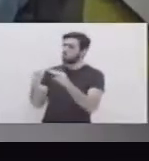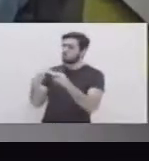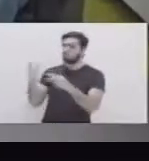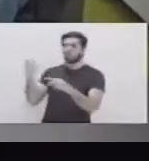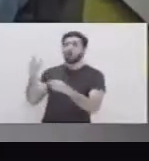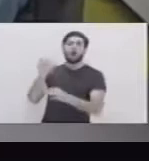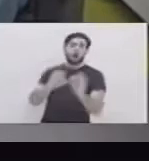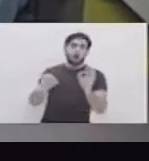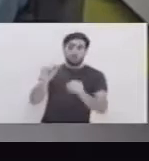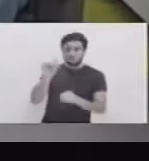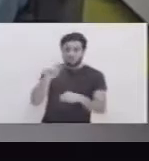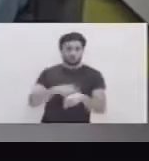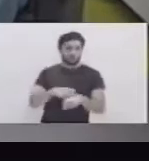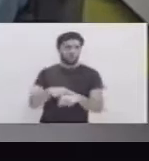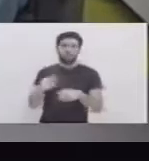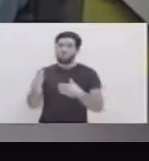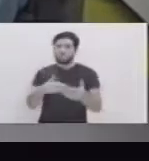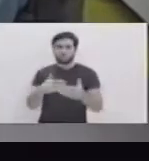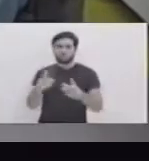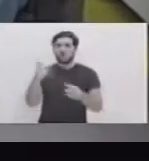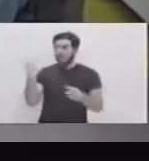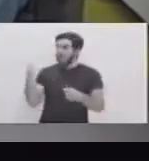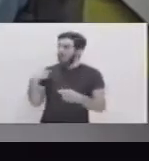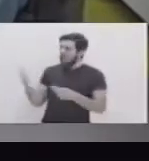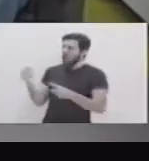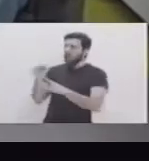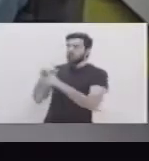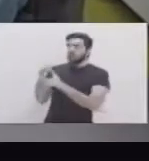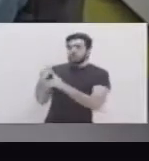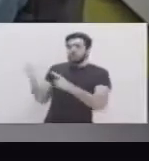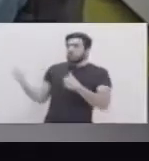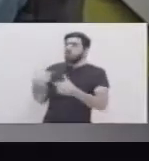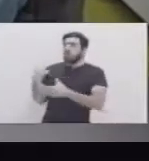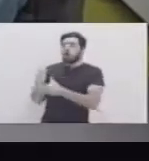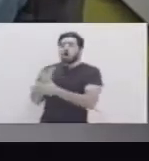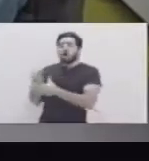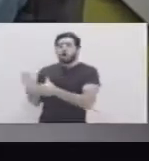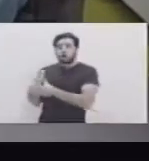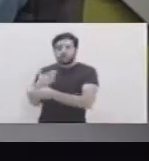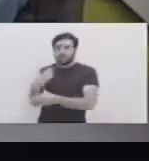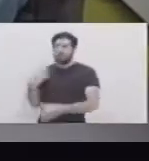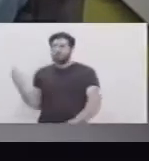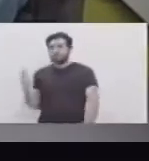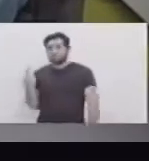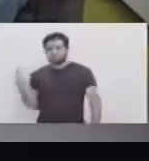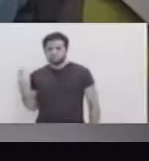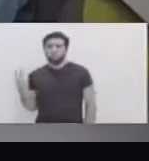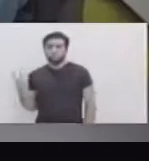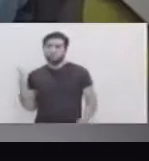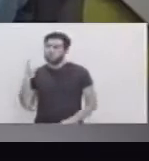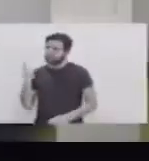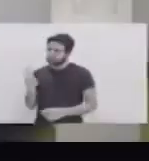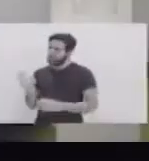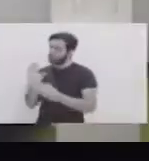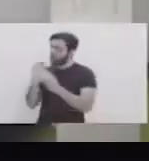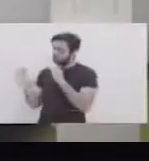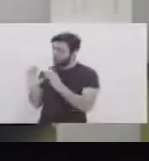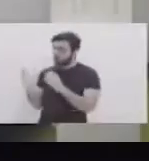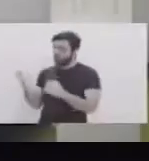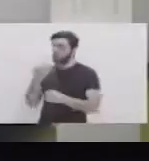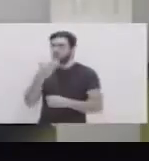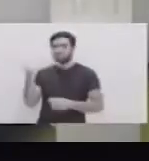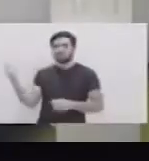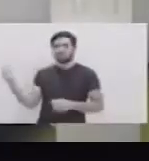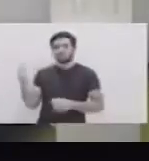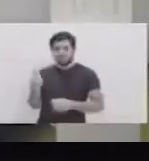muchos años o de poco tiempo, ¿verdad? Son de repente situaciones que compartimos en común, ¿verdad? Intereses